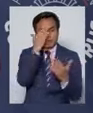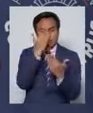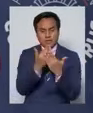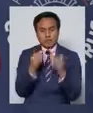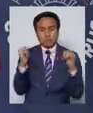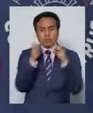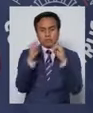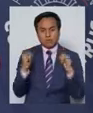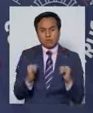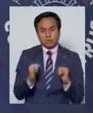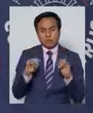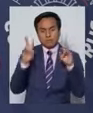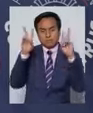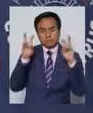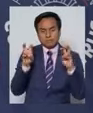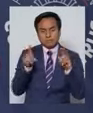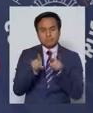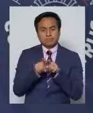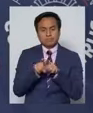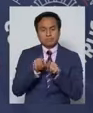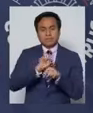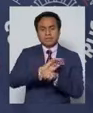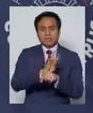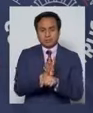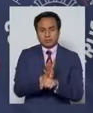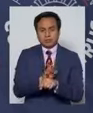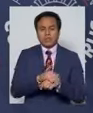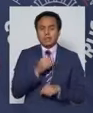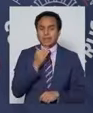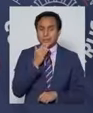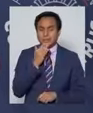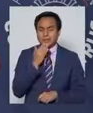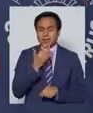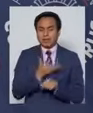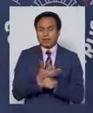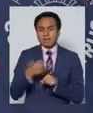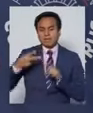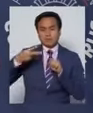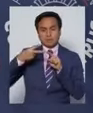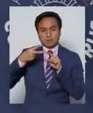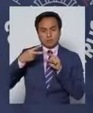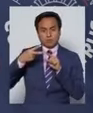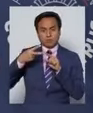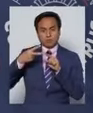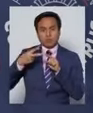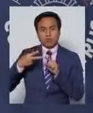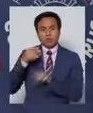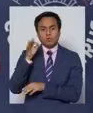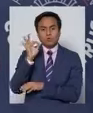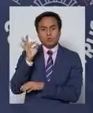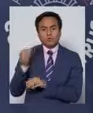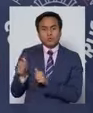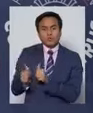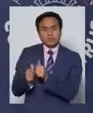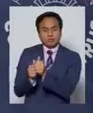de buena forma desde el punto de vista de epidemiología. Y además tenemos un segundo consejo asesor clínico asistencial, en